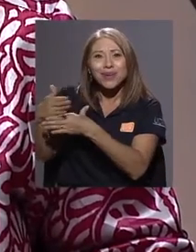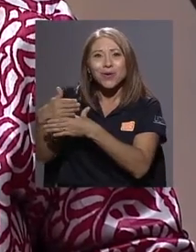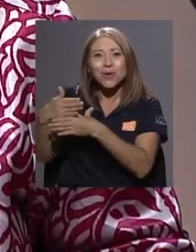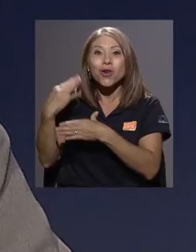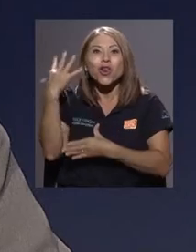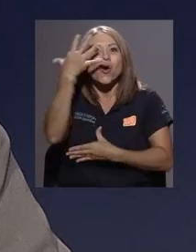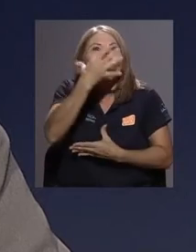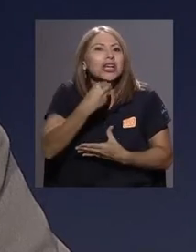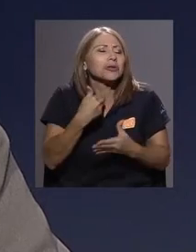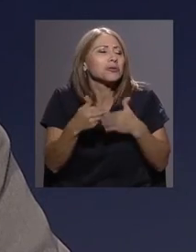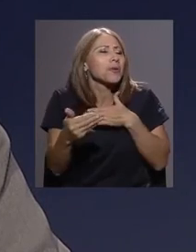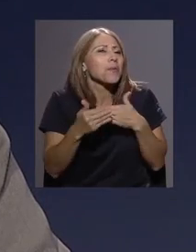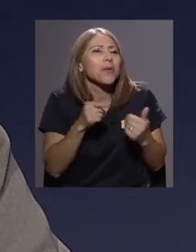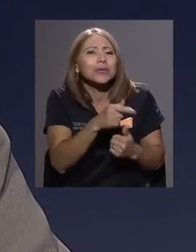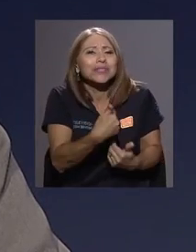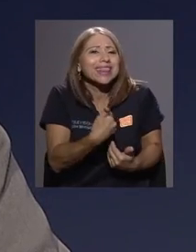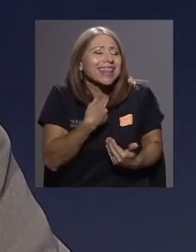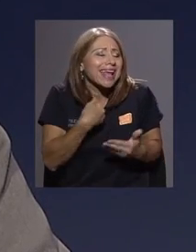cerca